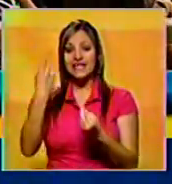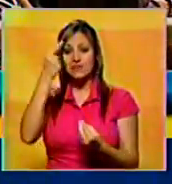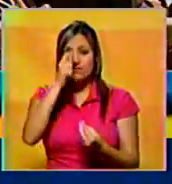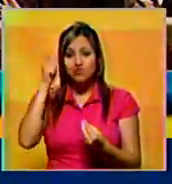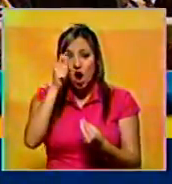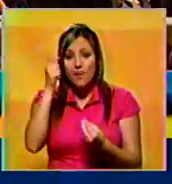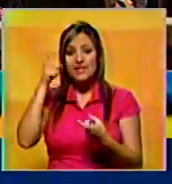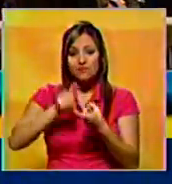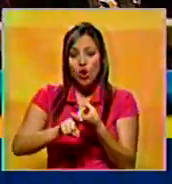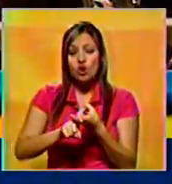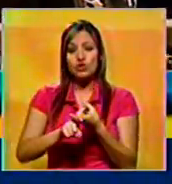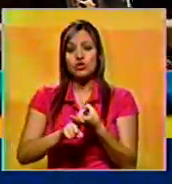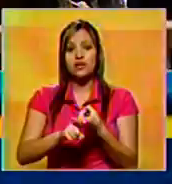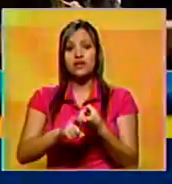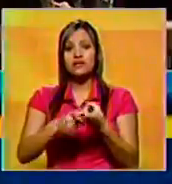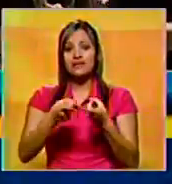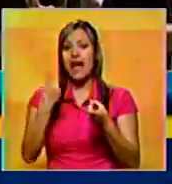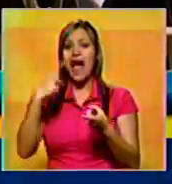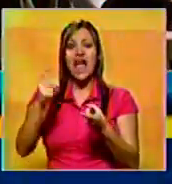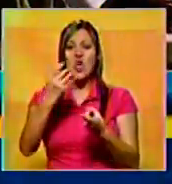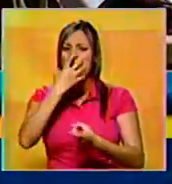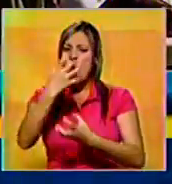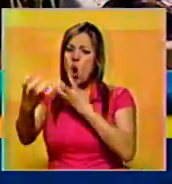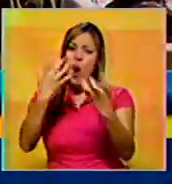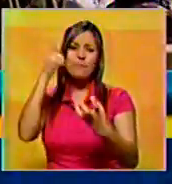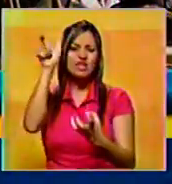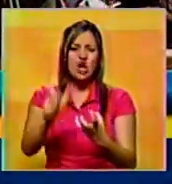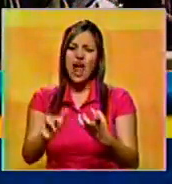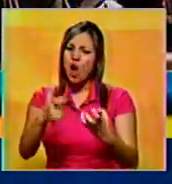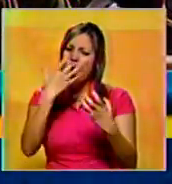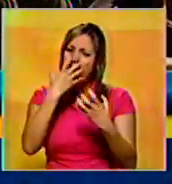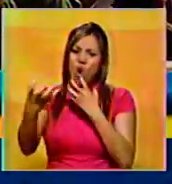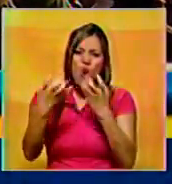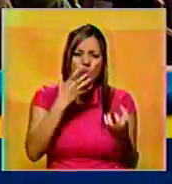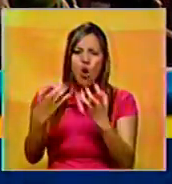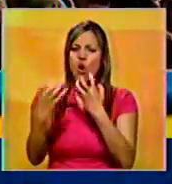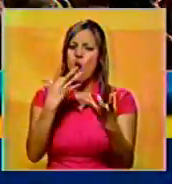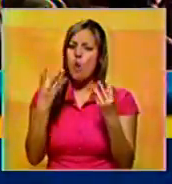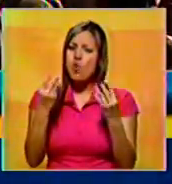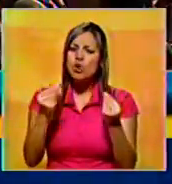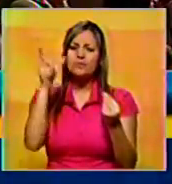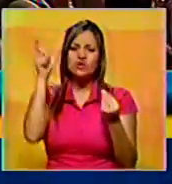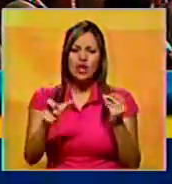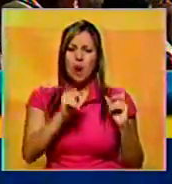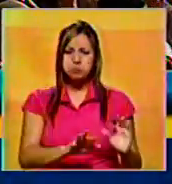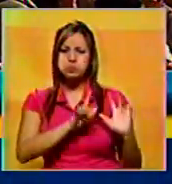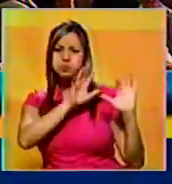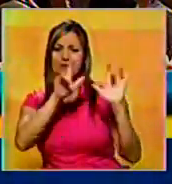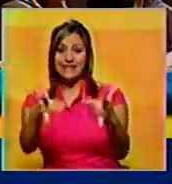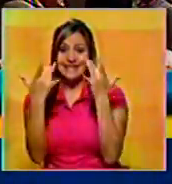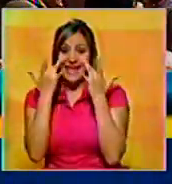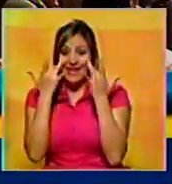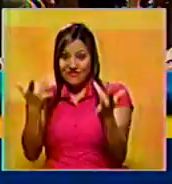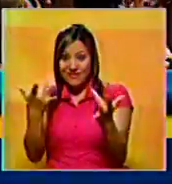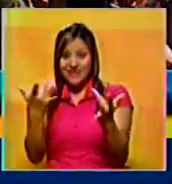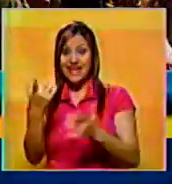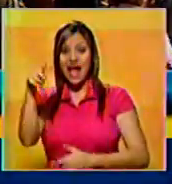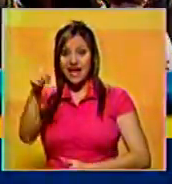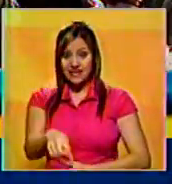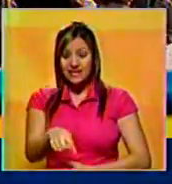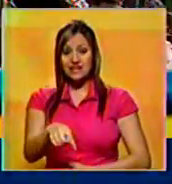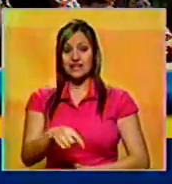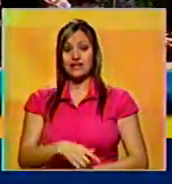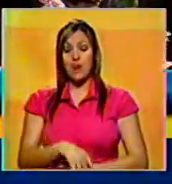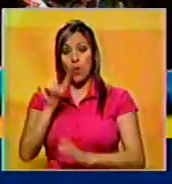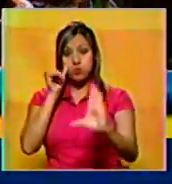en la que se encontraban bajo una ovación gigantesca. Todas las personas congregadas aquí que podemos ver a través de nuestra